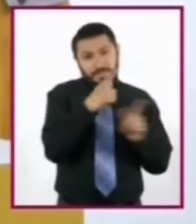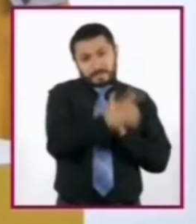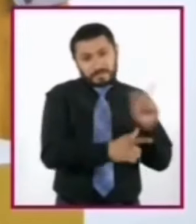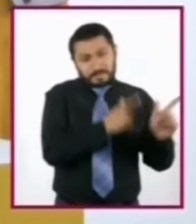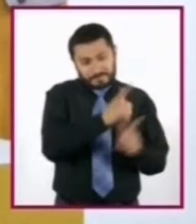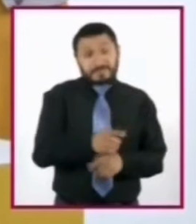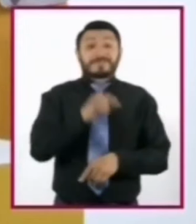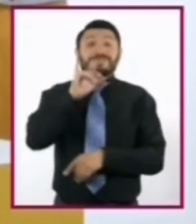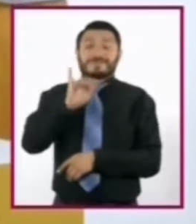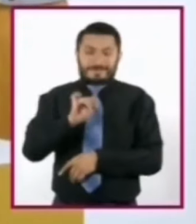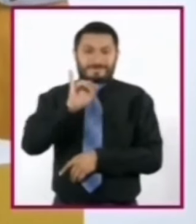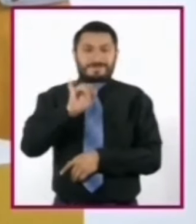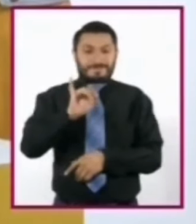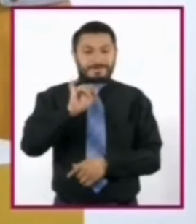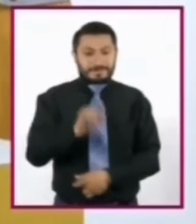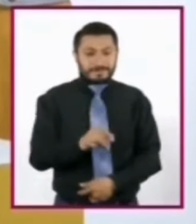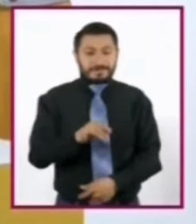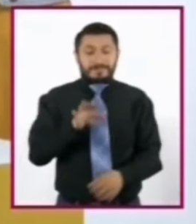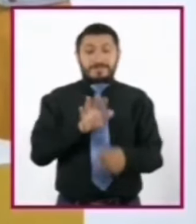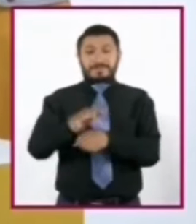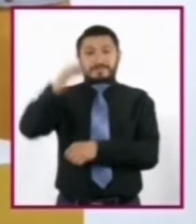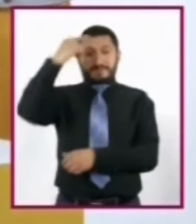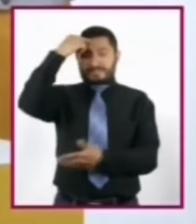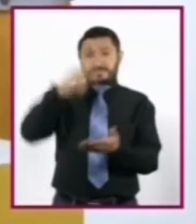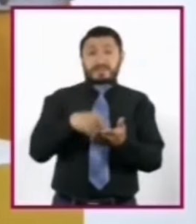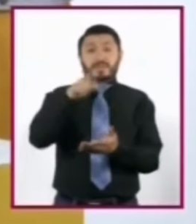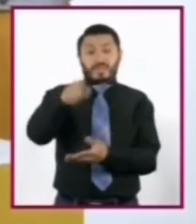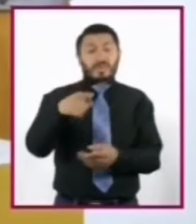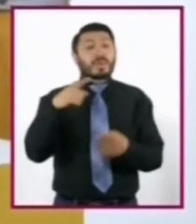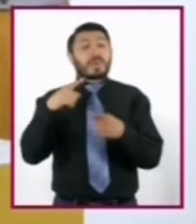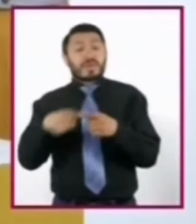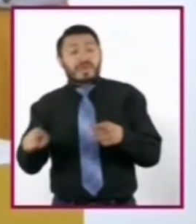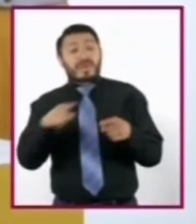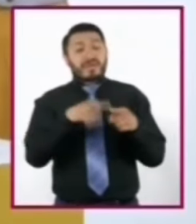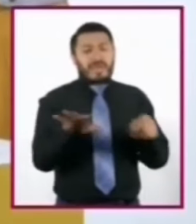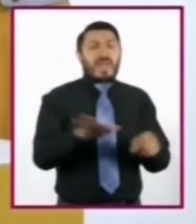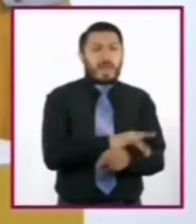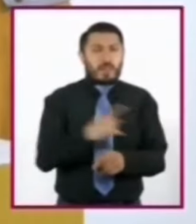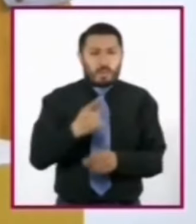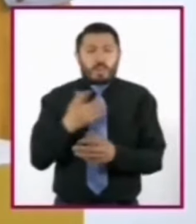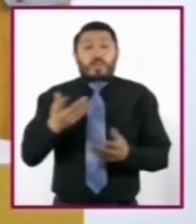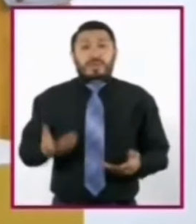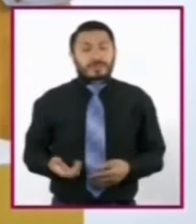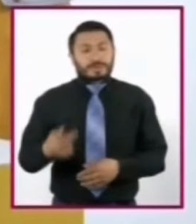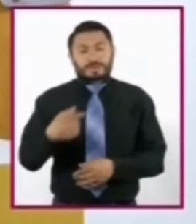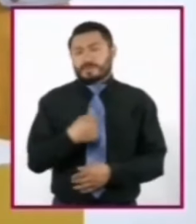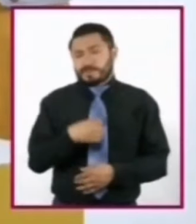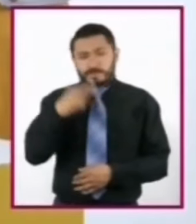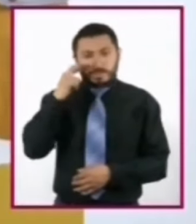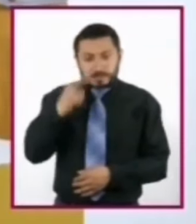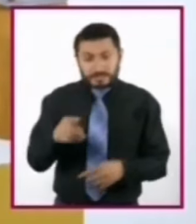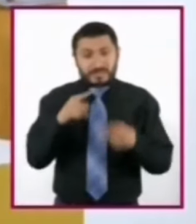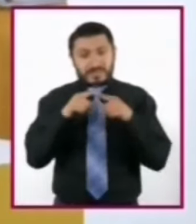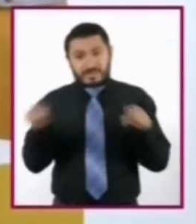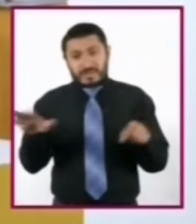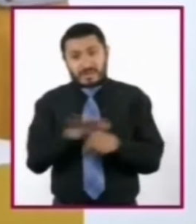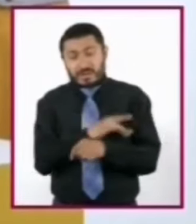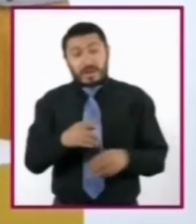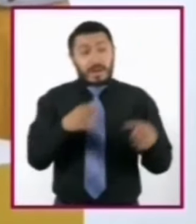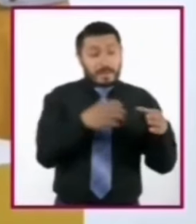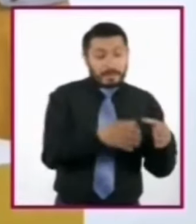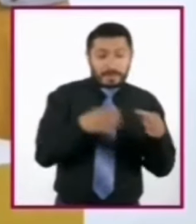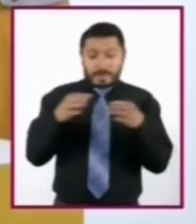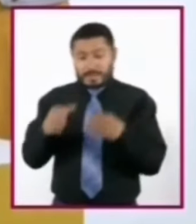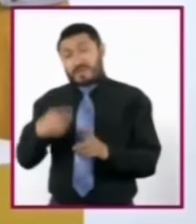Sí. ¿A qué piensas que se debe esa diferencia? Pues lo único que es diferente entre los dos vasos es